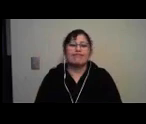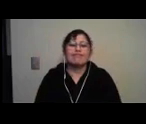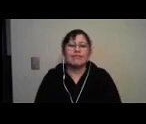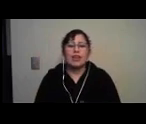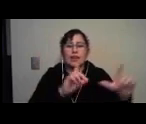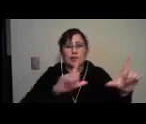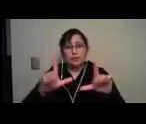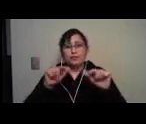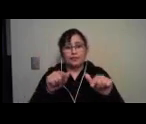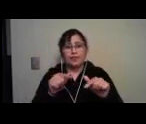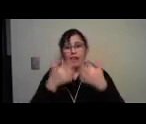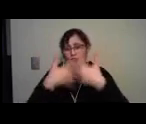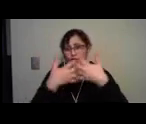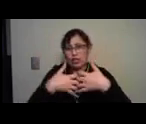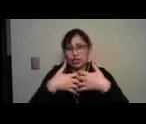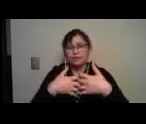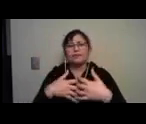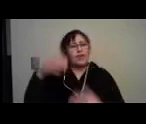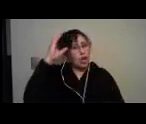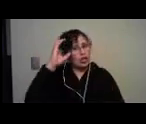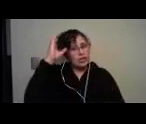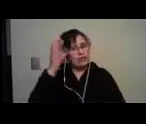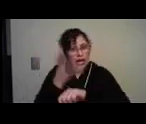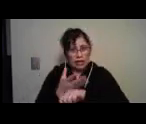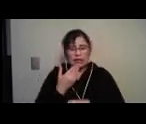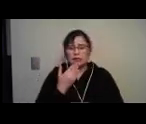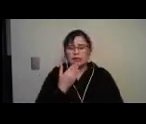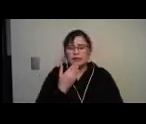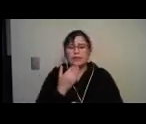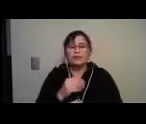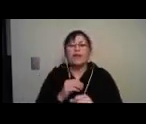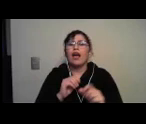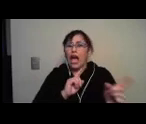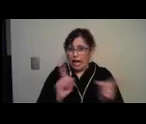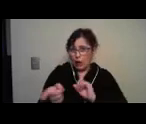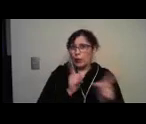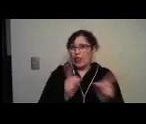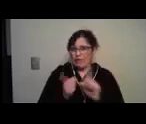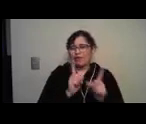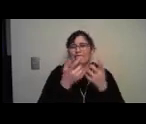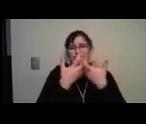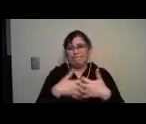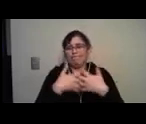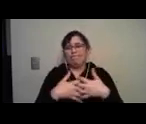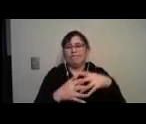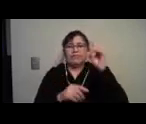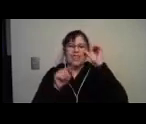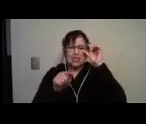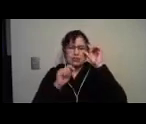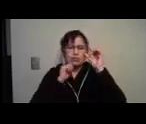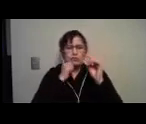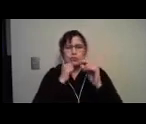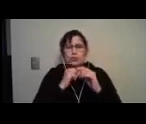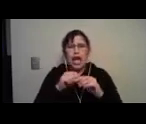Dentro de las funciones cognitivas también son importantes considerar las funciones ejecutivas, ¿ya? Que son